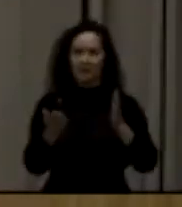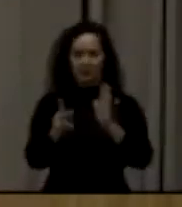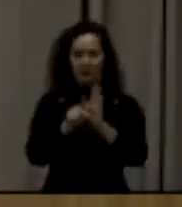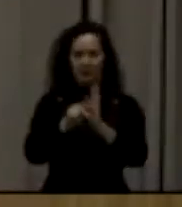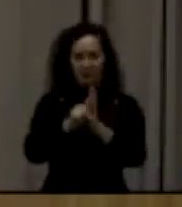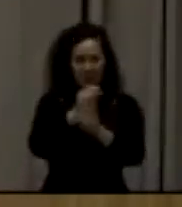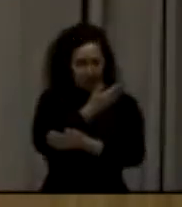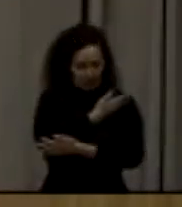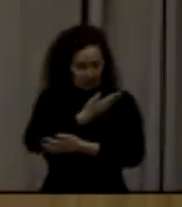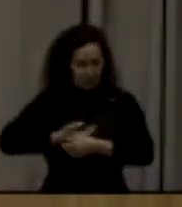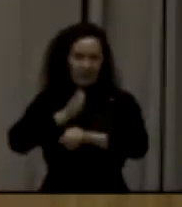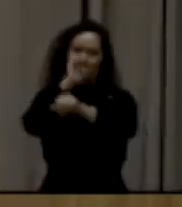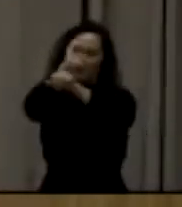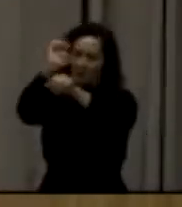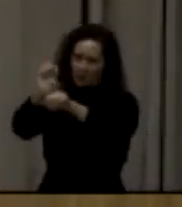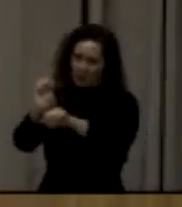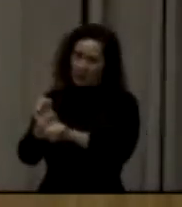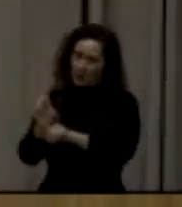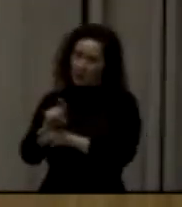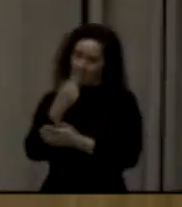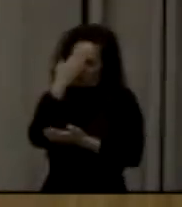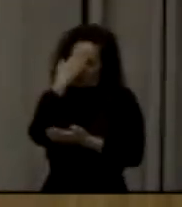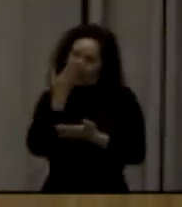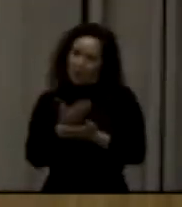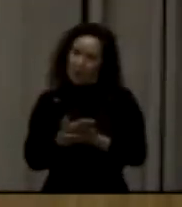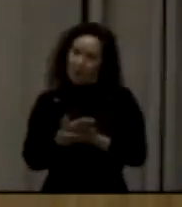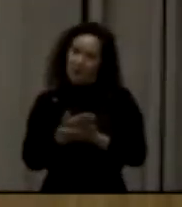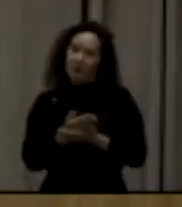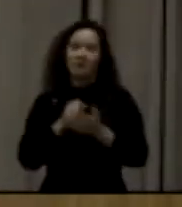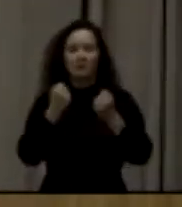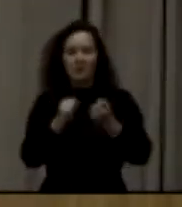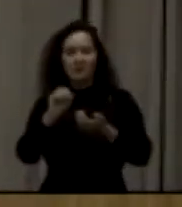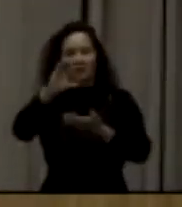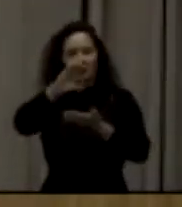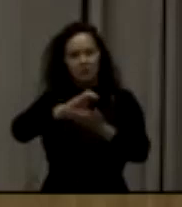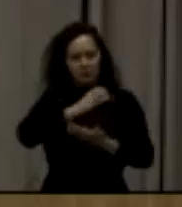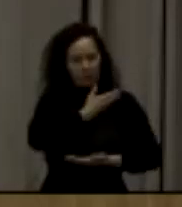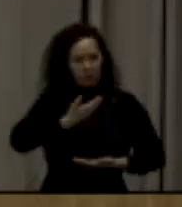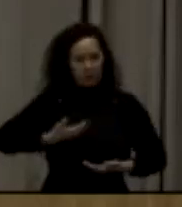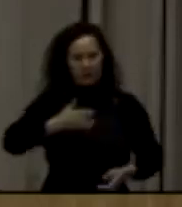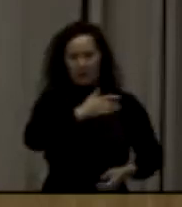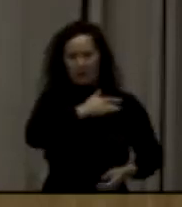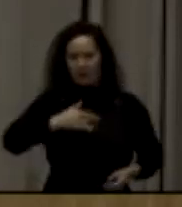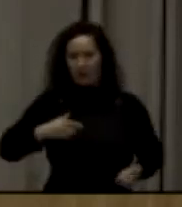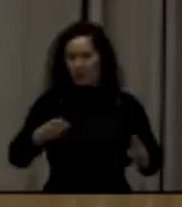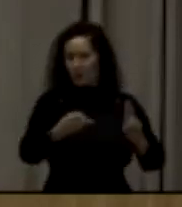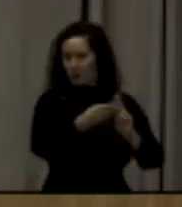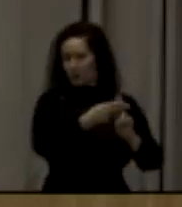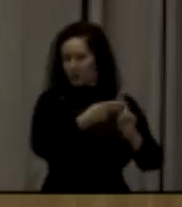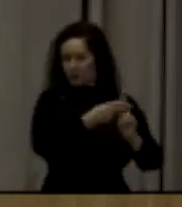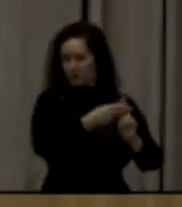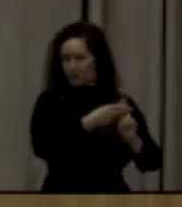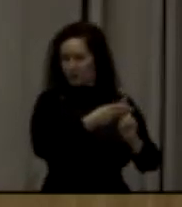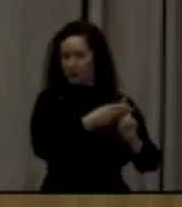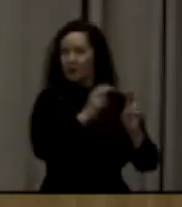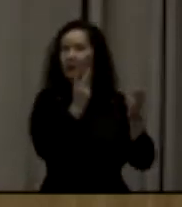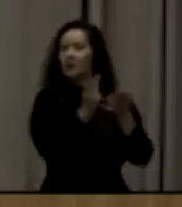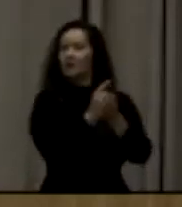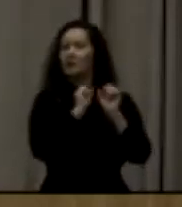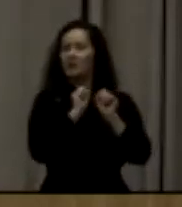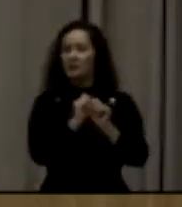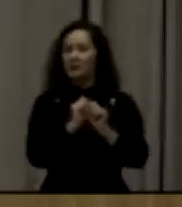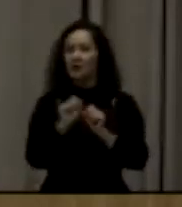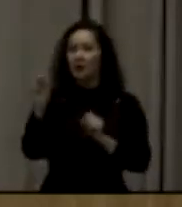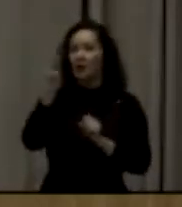que se supone tiene que financiar un sistema Público de salud agarra una parte